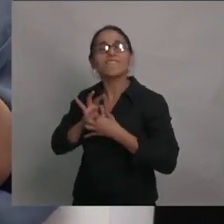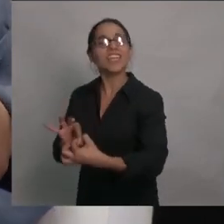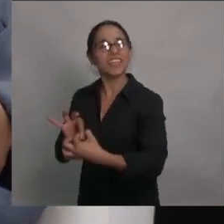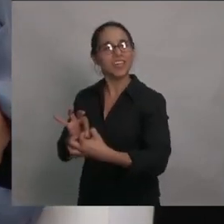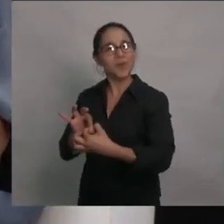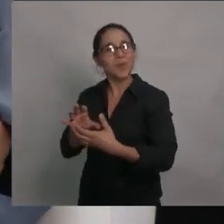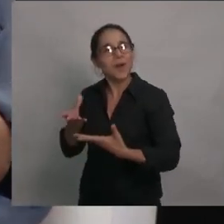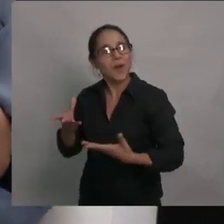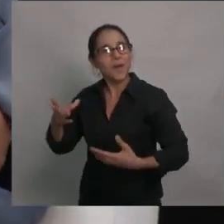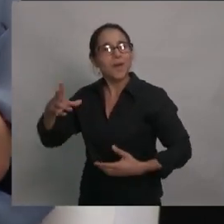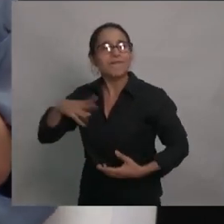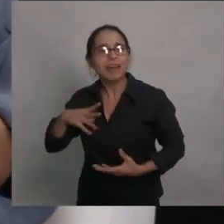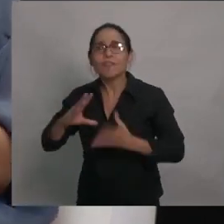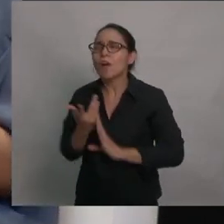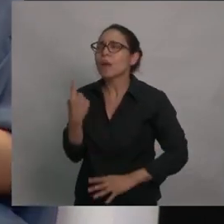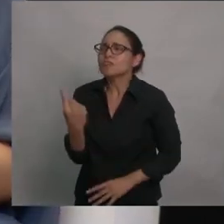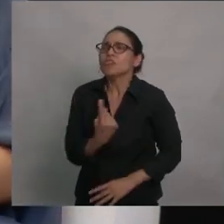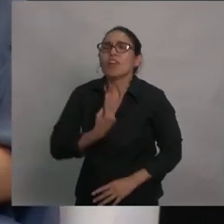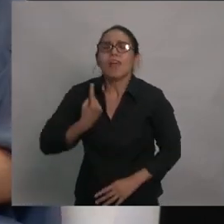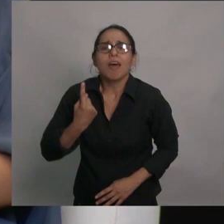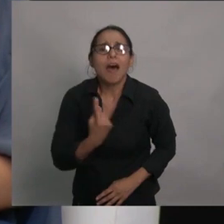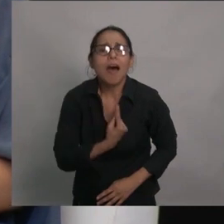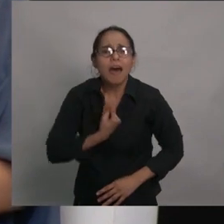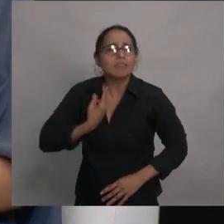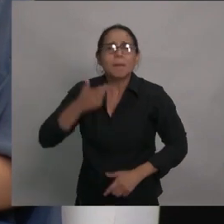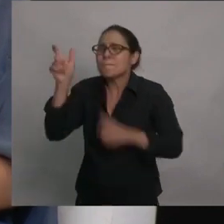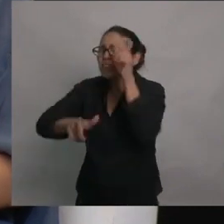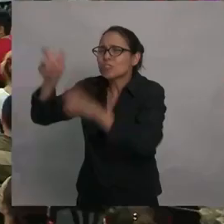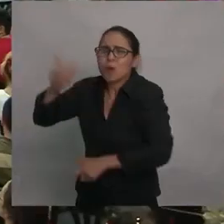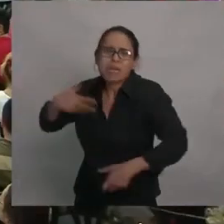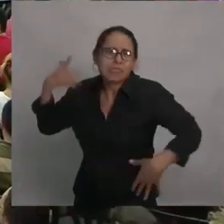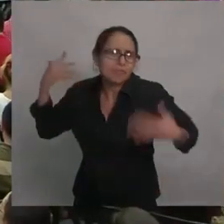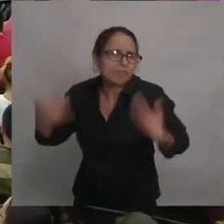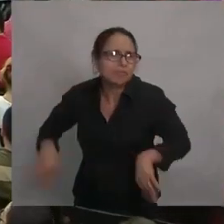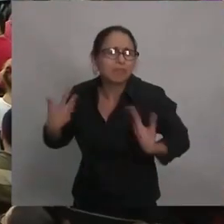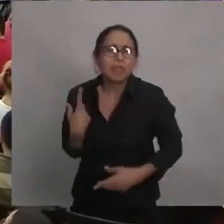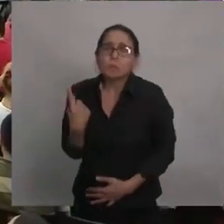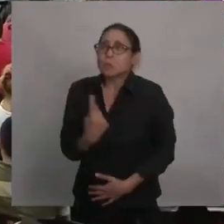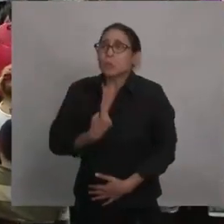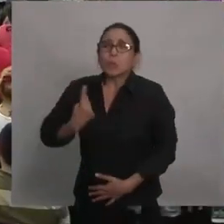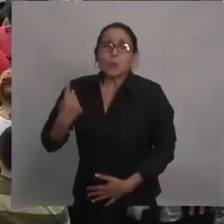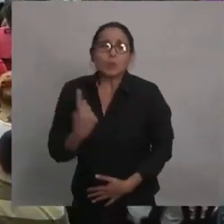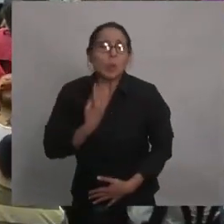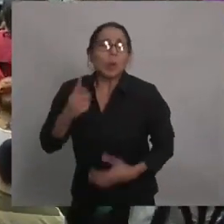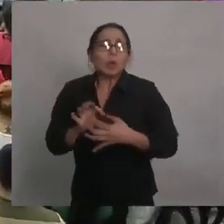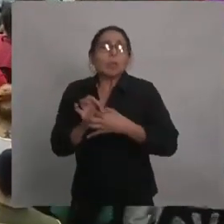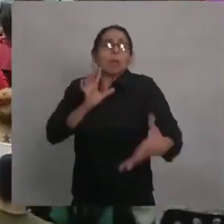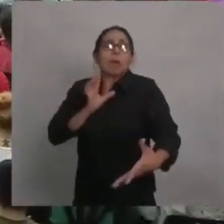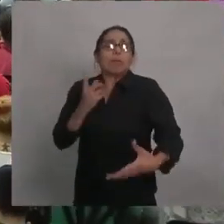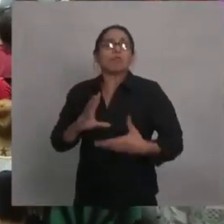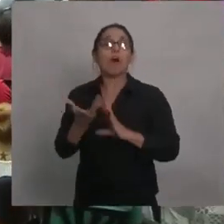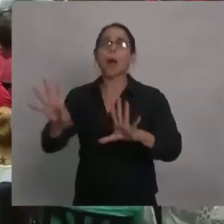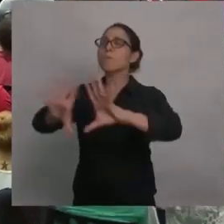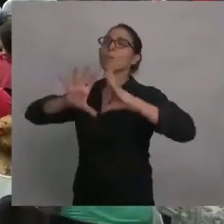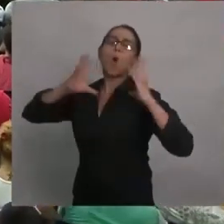esa vulnerabilidad extrema y esa soledad extrema que tiene tantísima gente y a la que la globalización neoliberal,